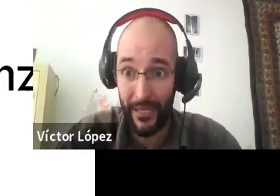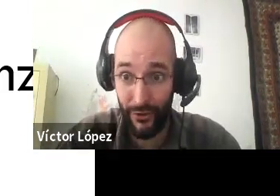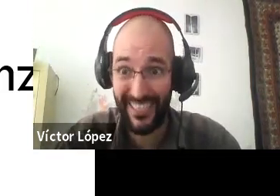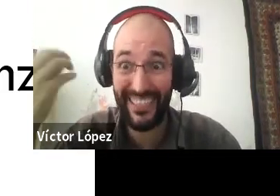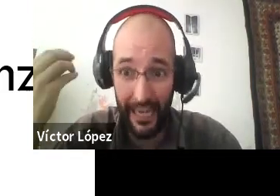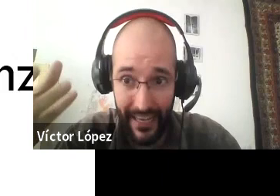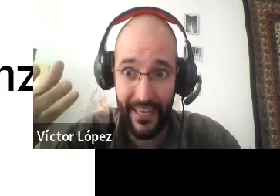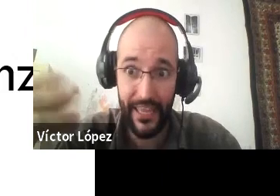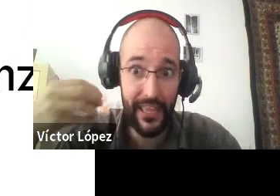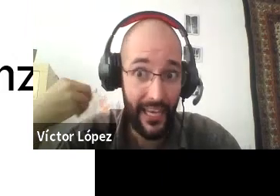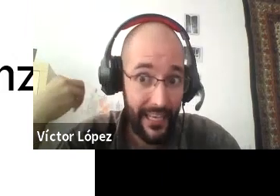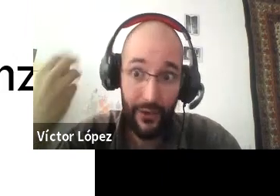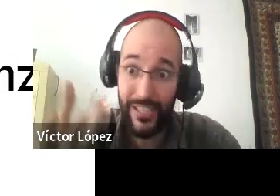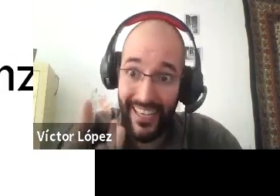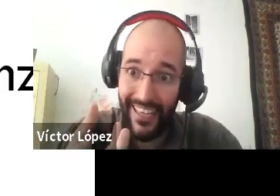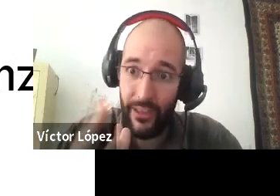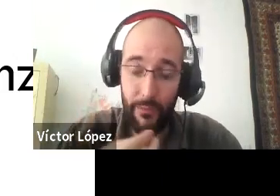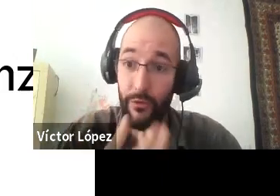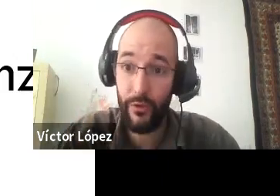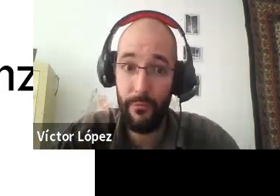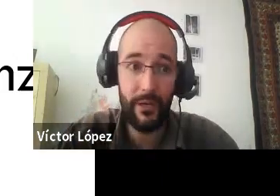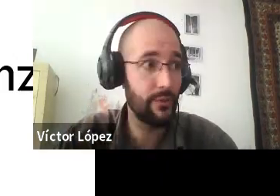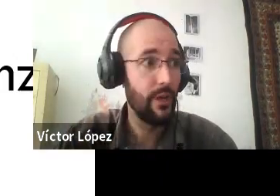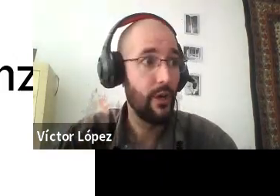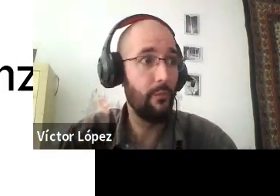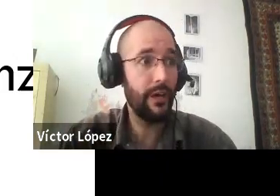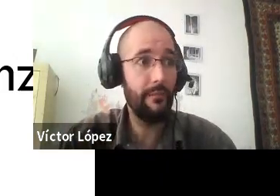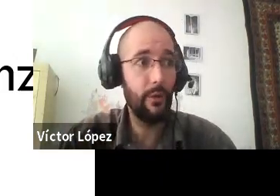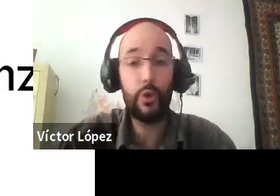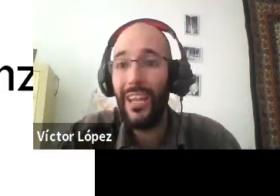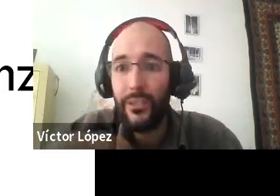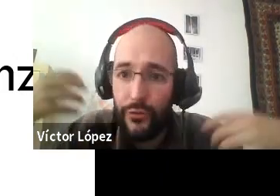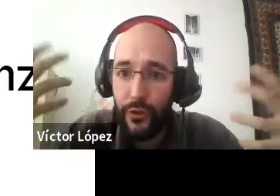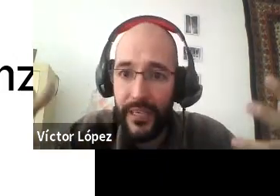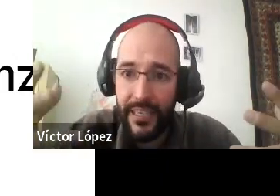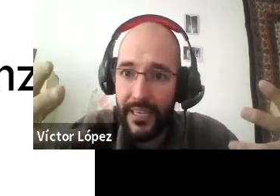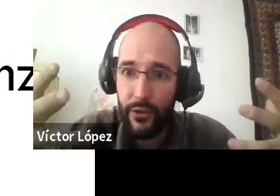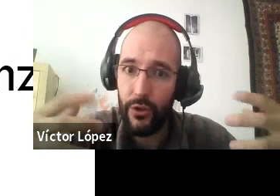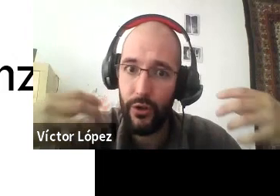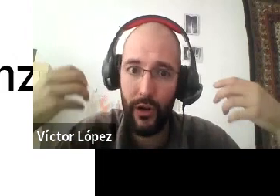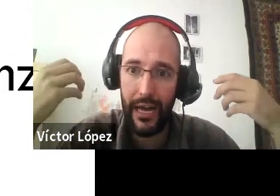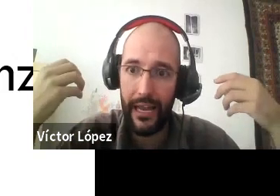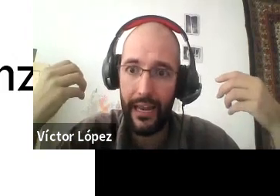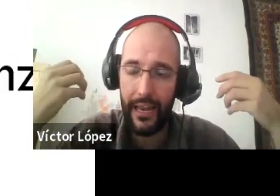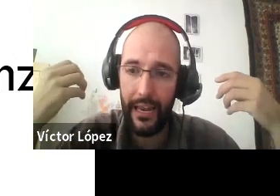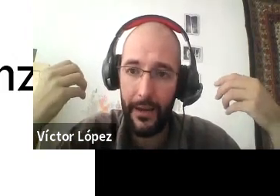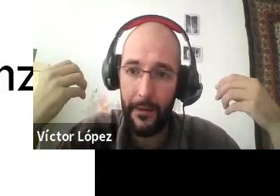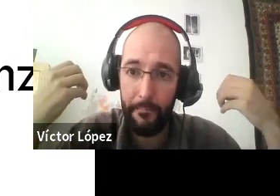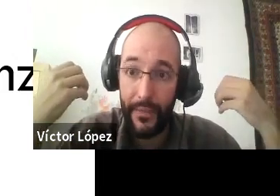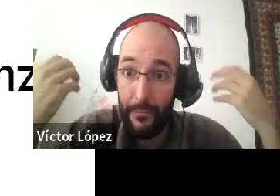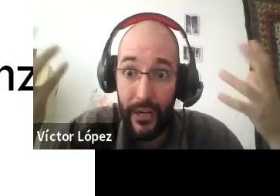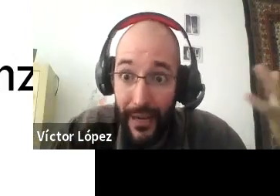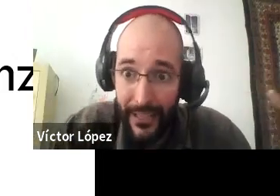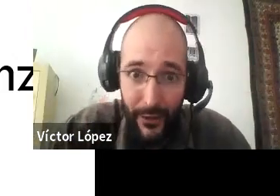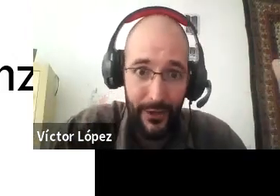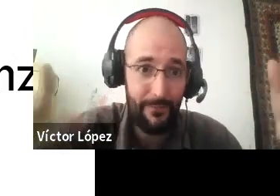miles de personas que trabajan en ciencia y nos están engañando porque no hay un virus? O, por ejemplo, todas las controversias en torno